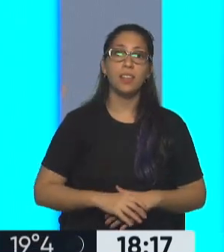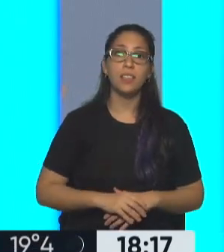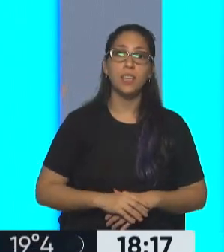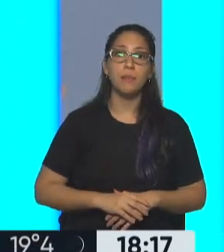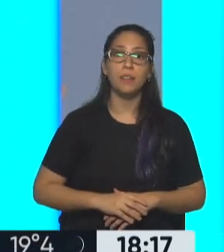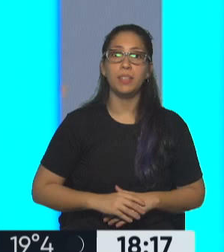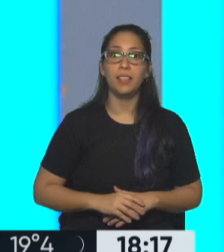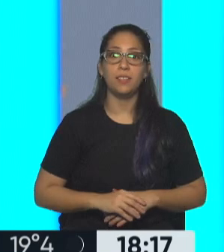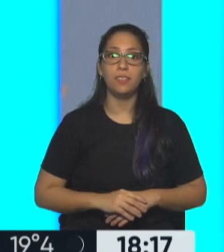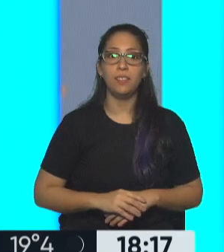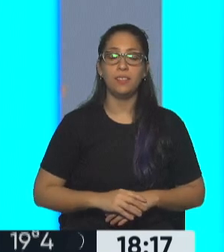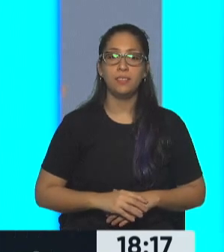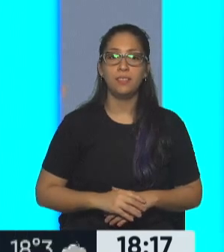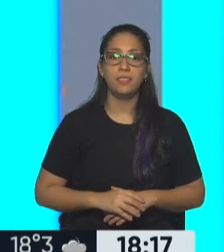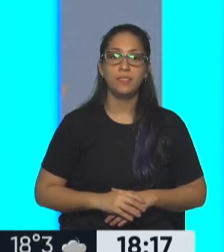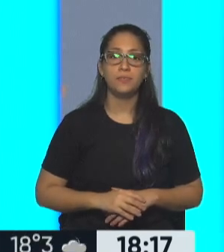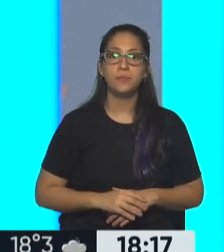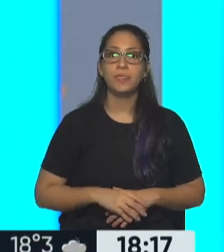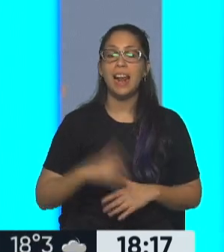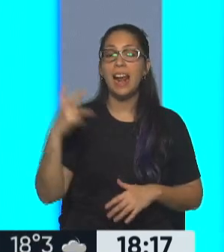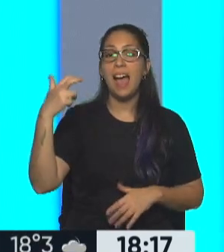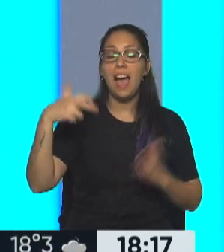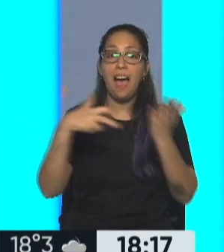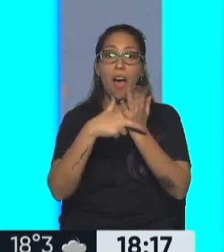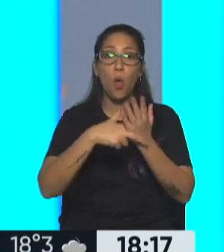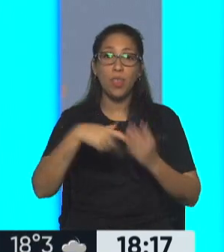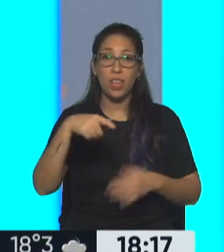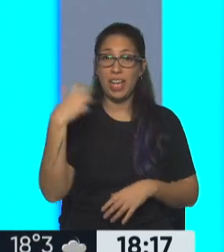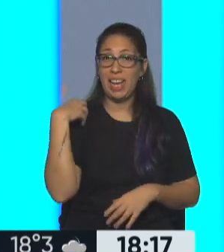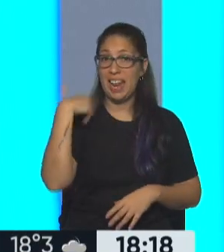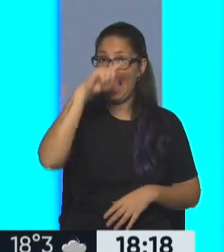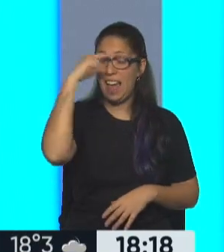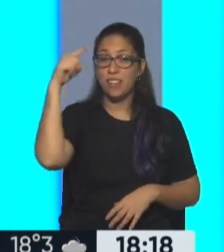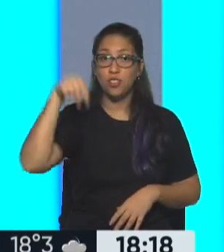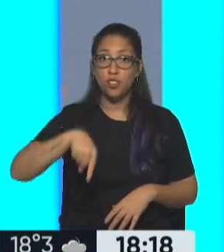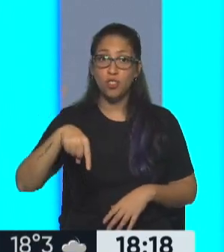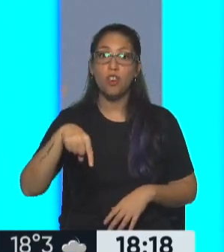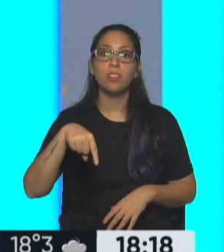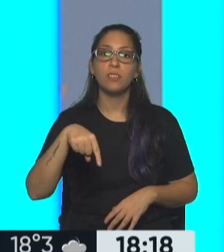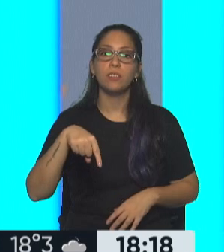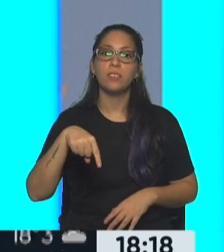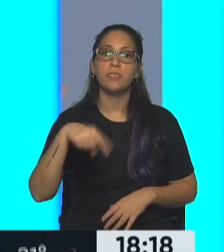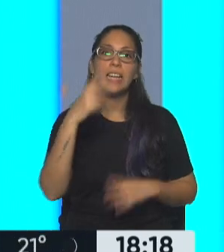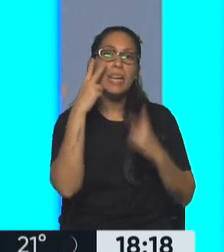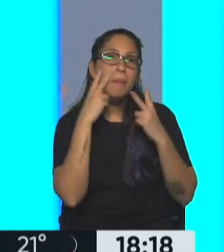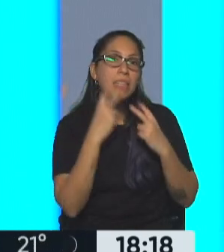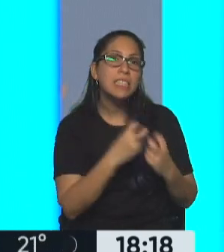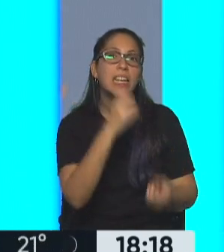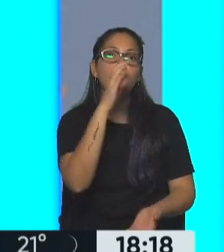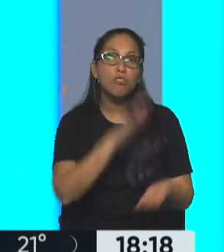del tema, porque si bien la Auditoría General de la Nación lo que investiga y sobre lo que dictamina es